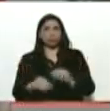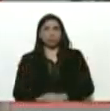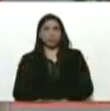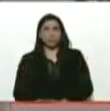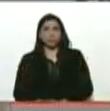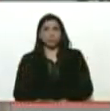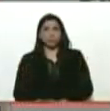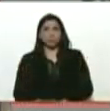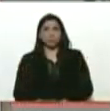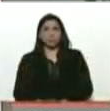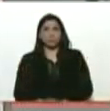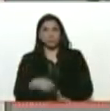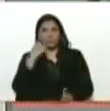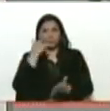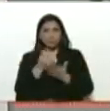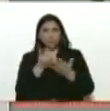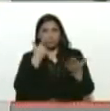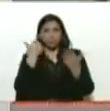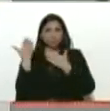Ey, miren esto.